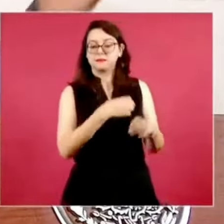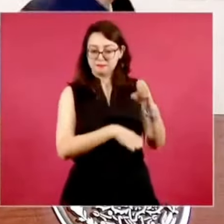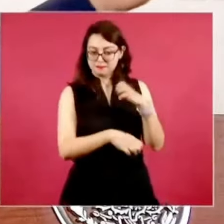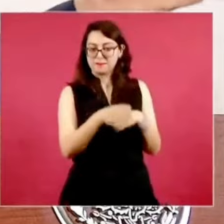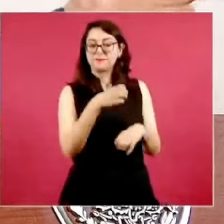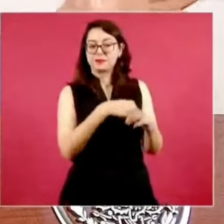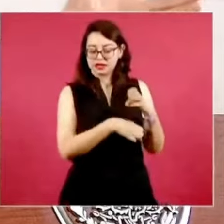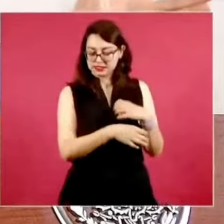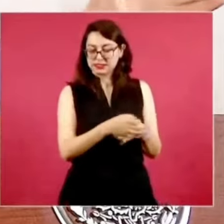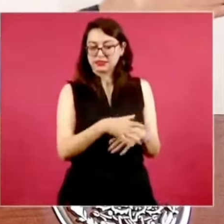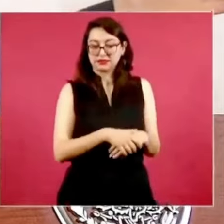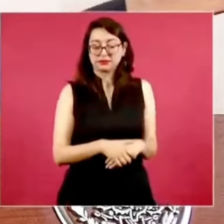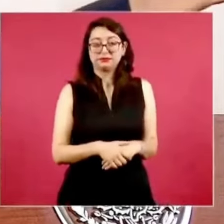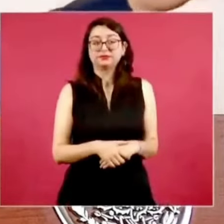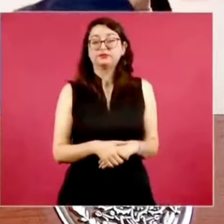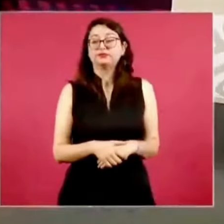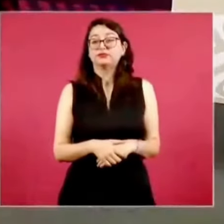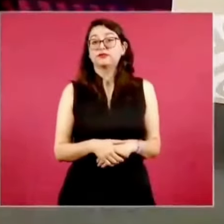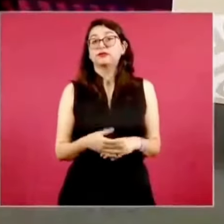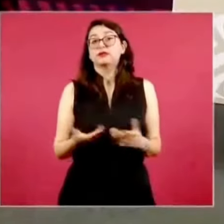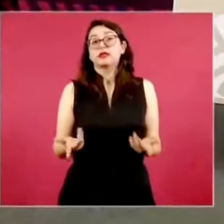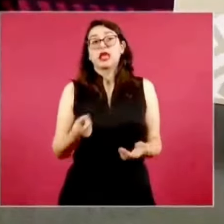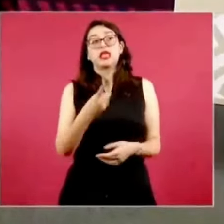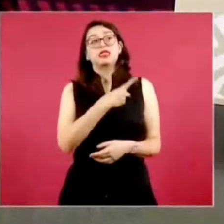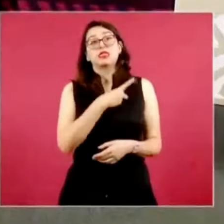un adeudo